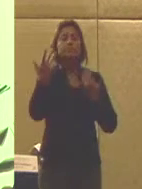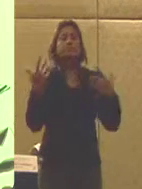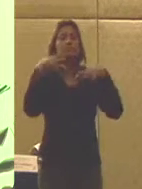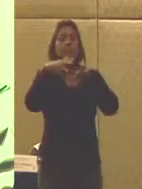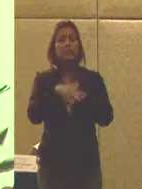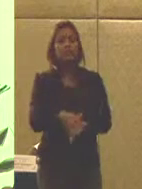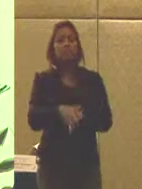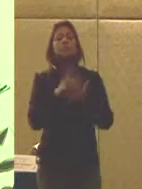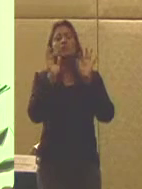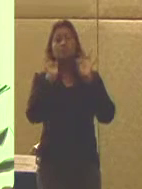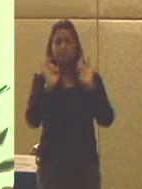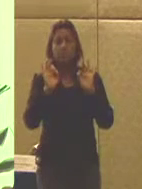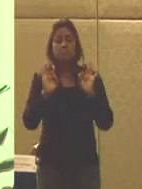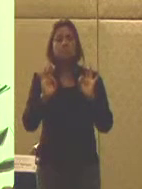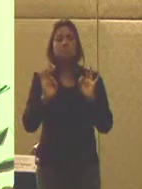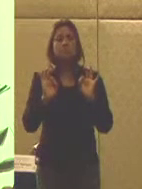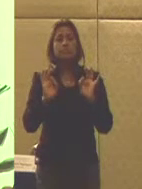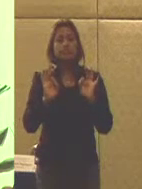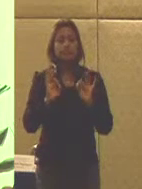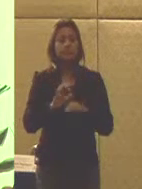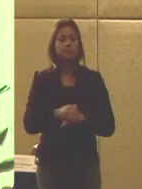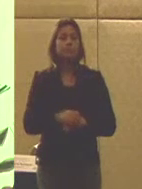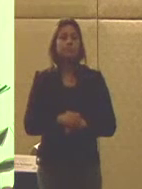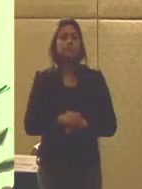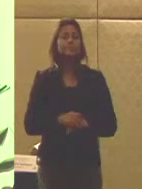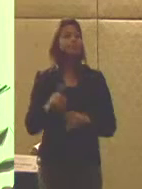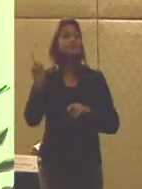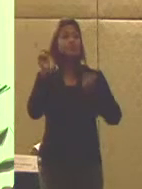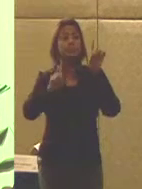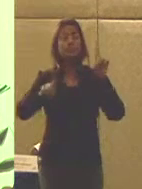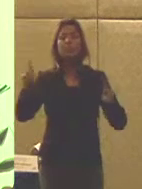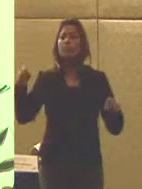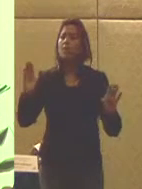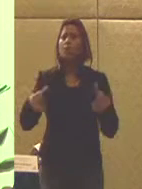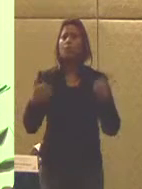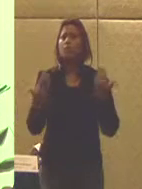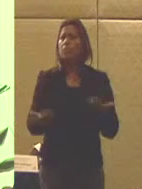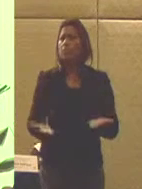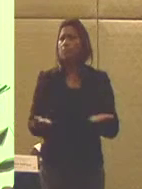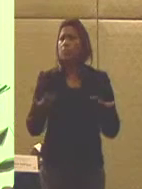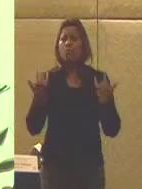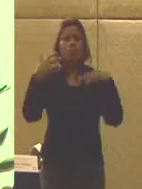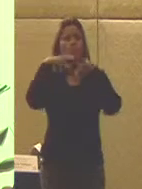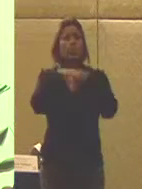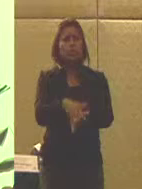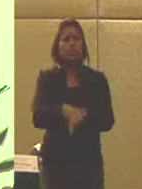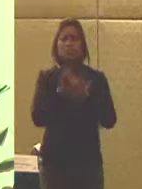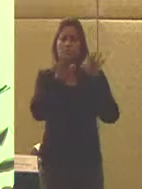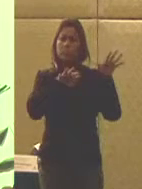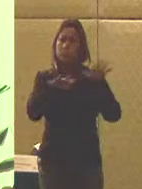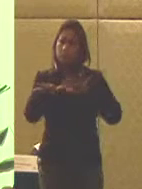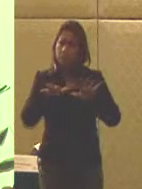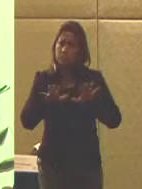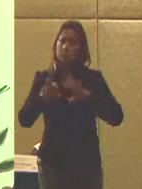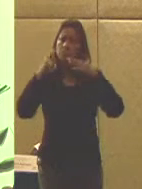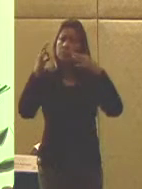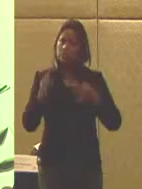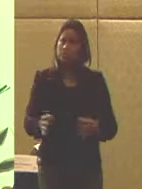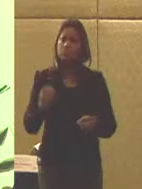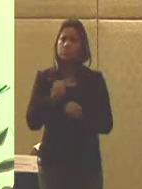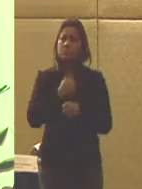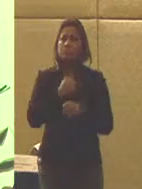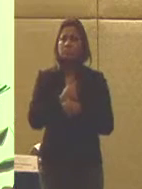aunque efectivamente no necesariamente implica articulación, integración ni coordinación.